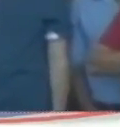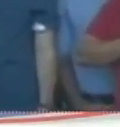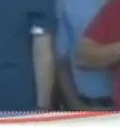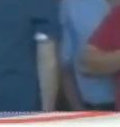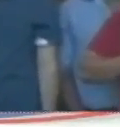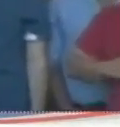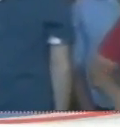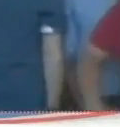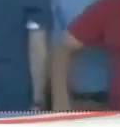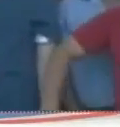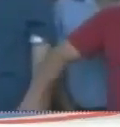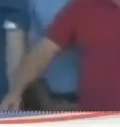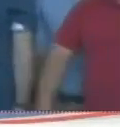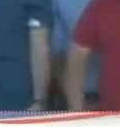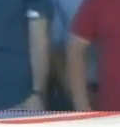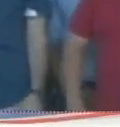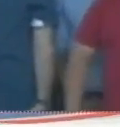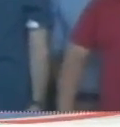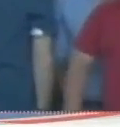Presidente, este pueblo de Miranda